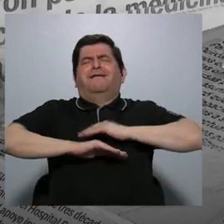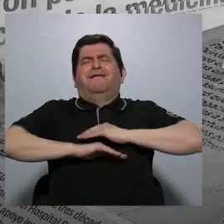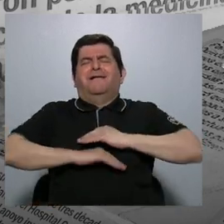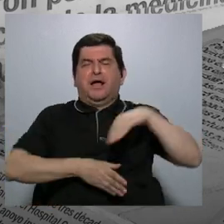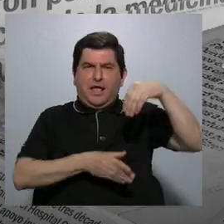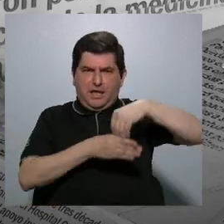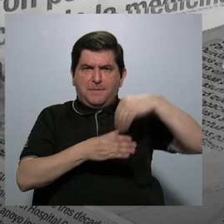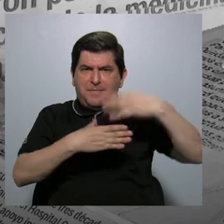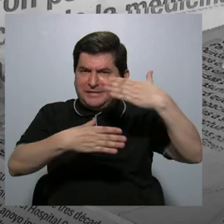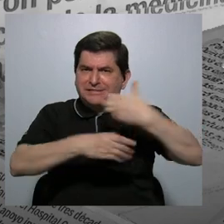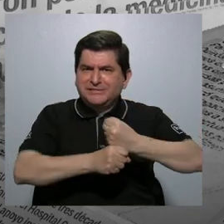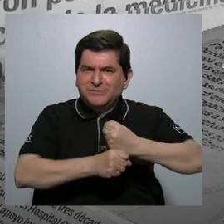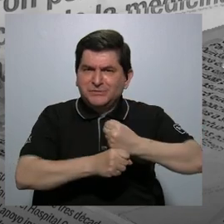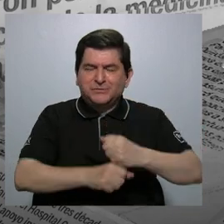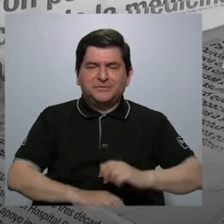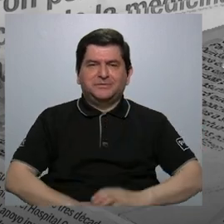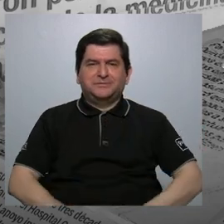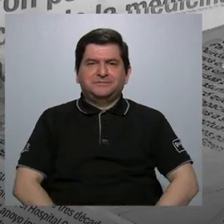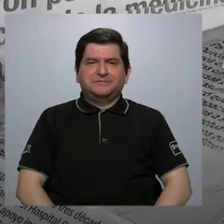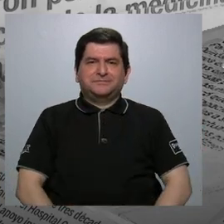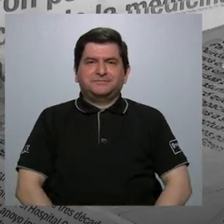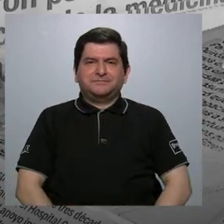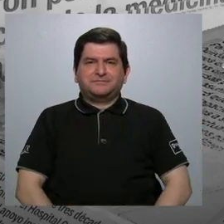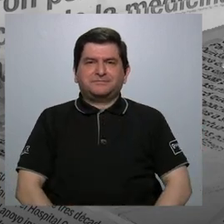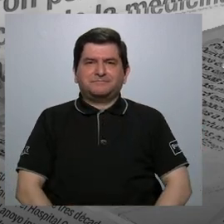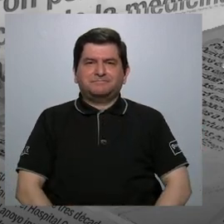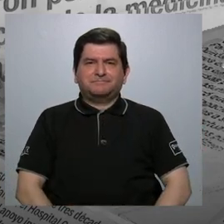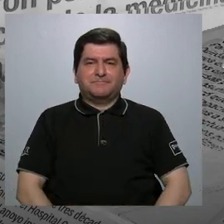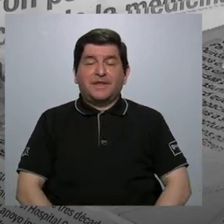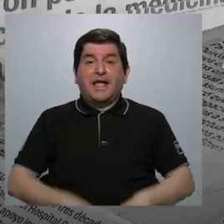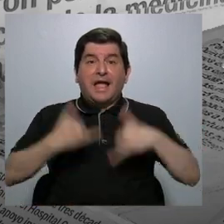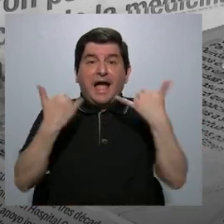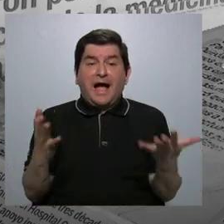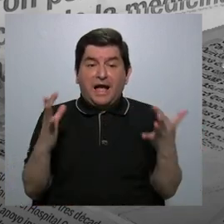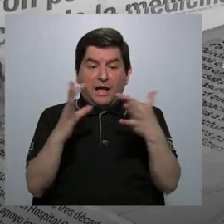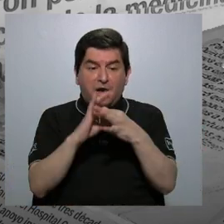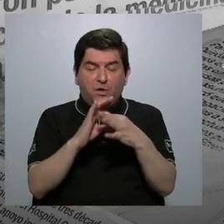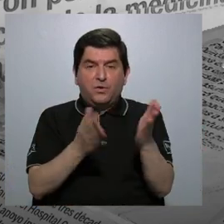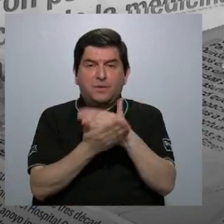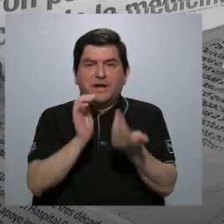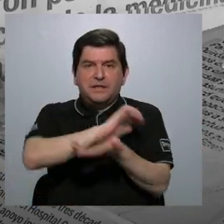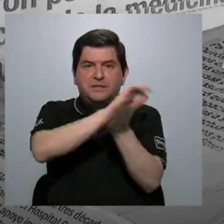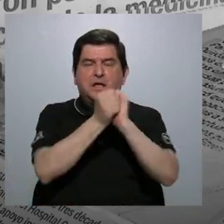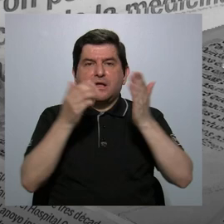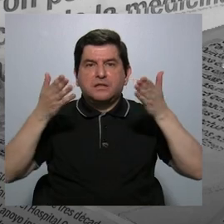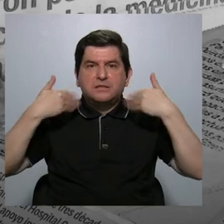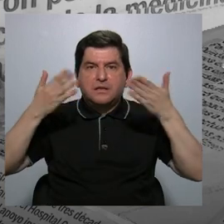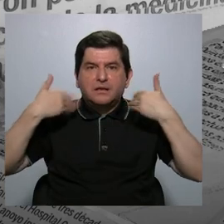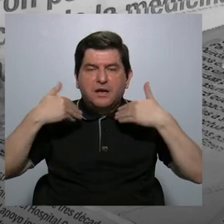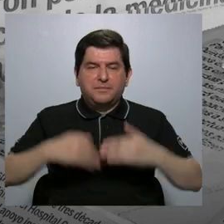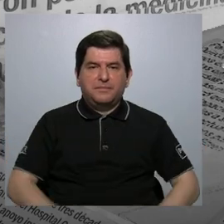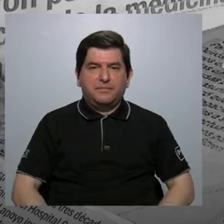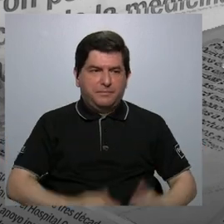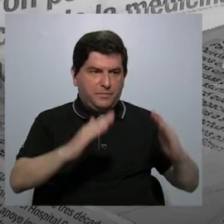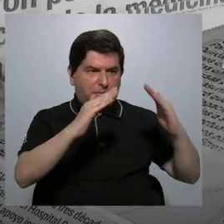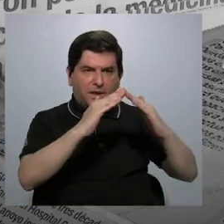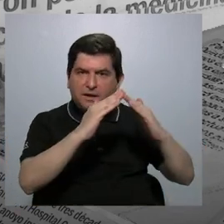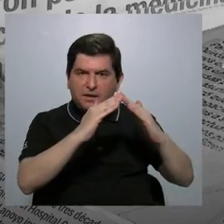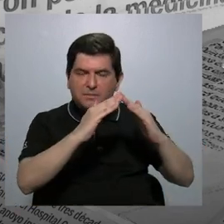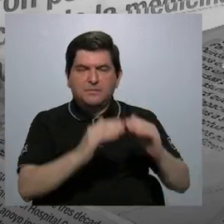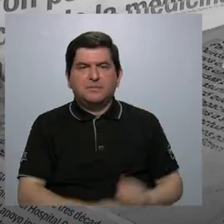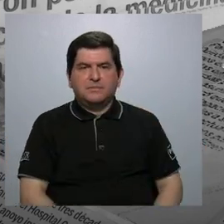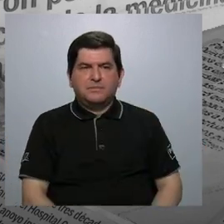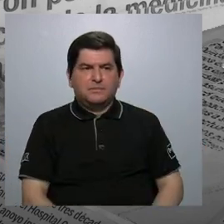haber invertido en eso. Y se nos une ahora con la parte del cambio climático, porque hay viviendas que no